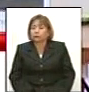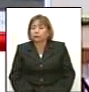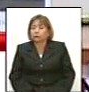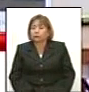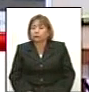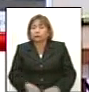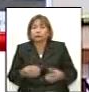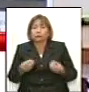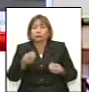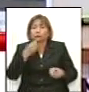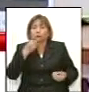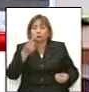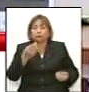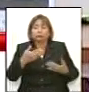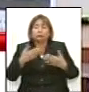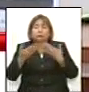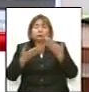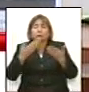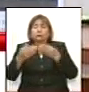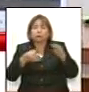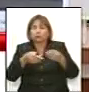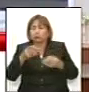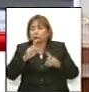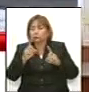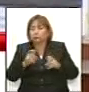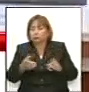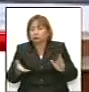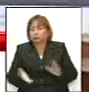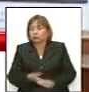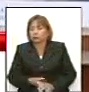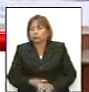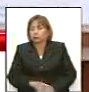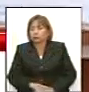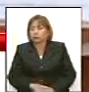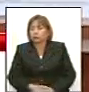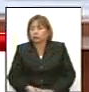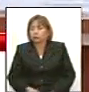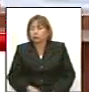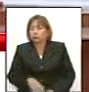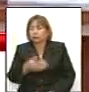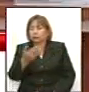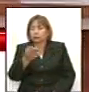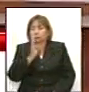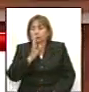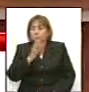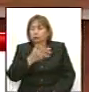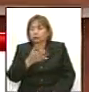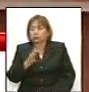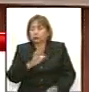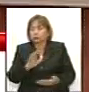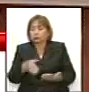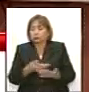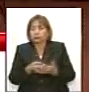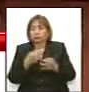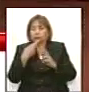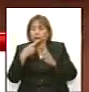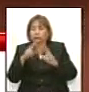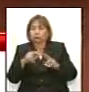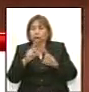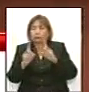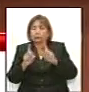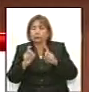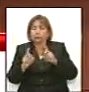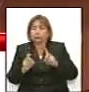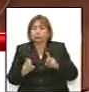¿cómo usted pueda dar la respuesta a esa pregunta? Yo creo que vamos a dejar la palabra a usted para que pueda responder los interrogantes